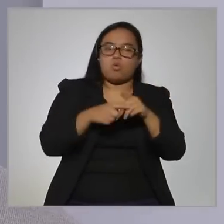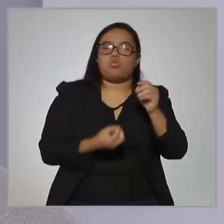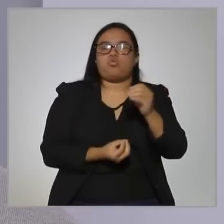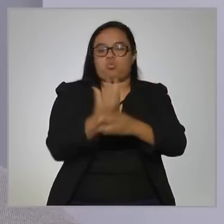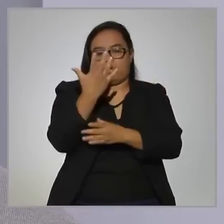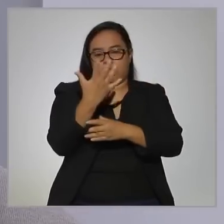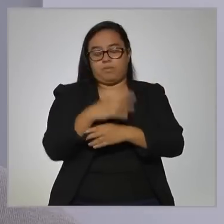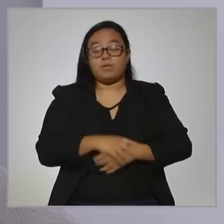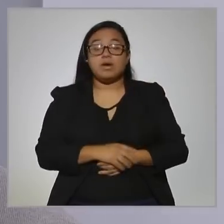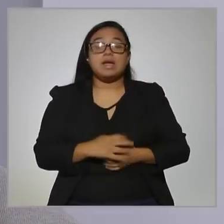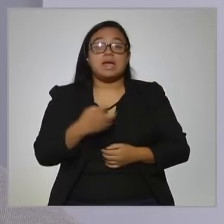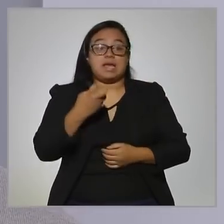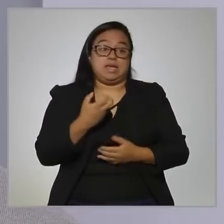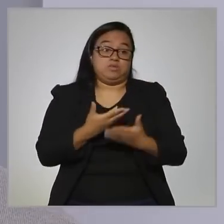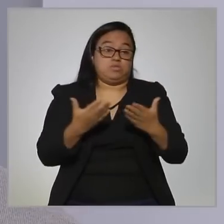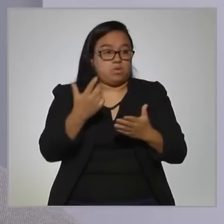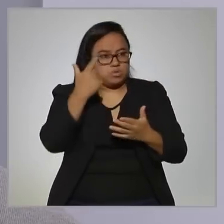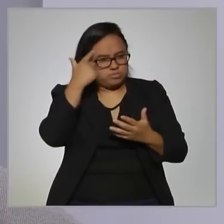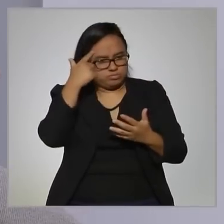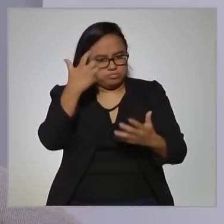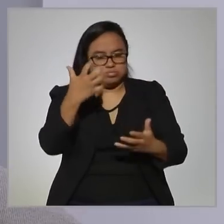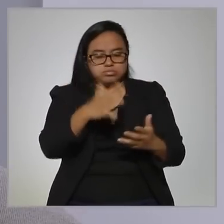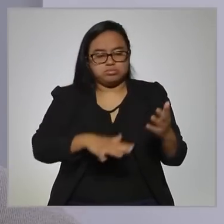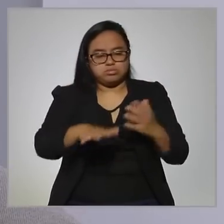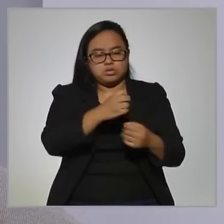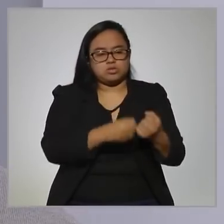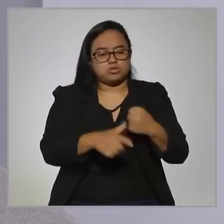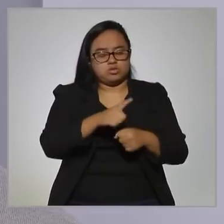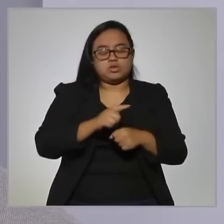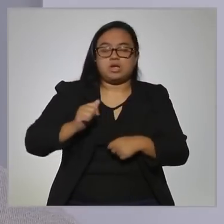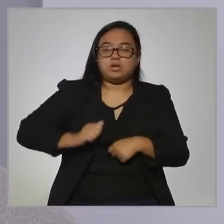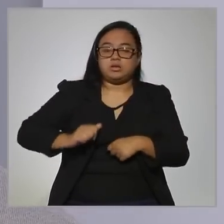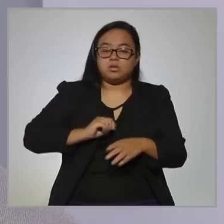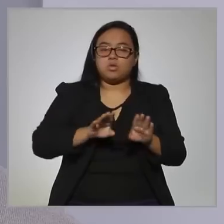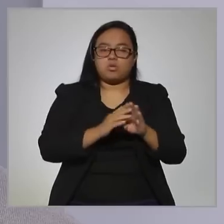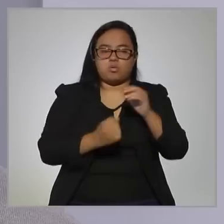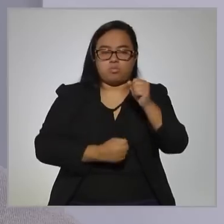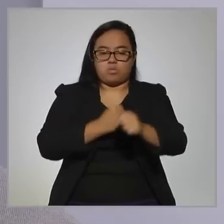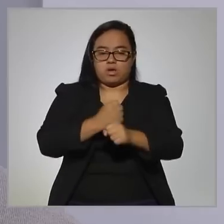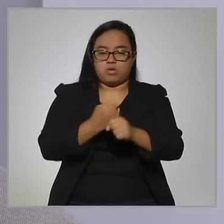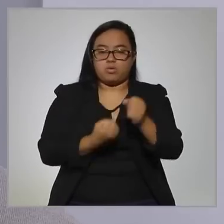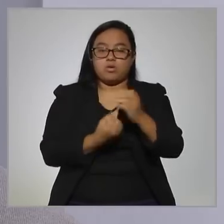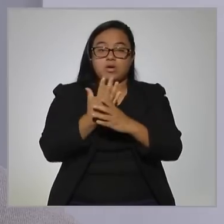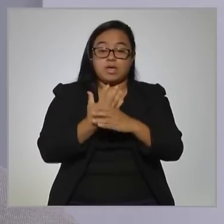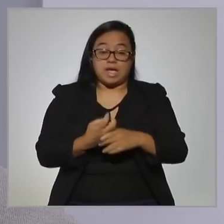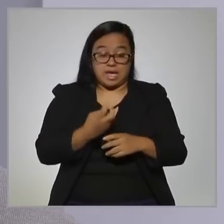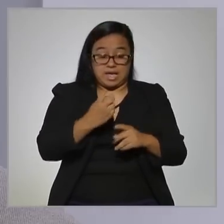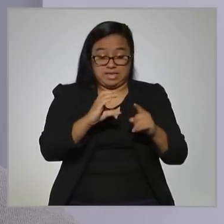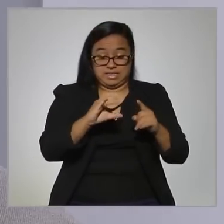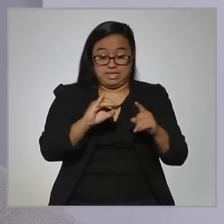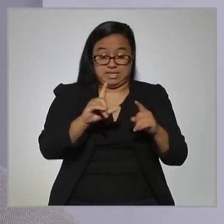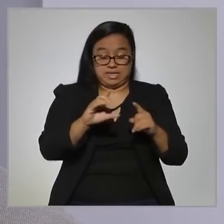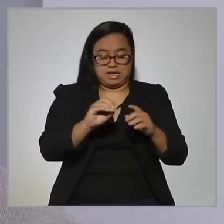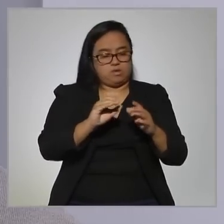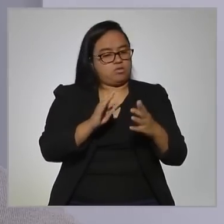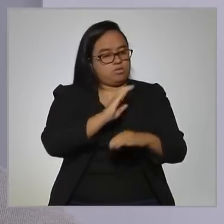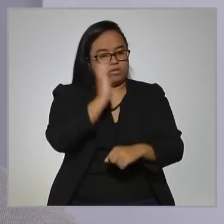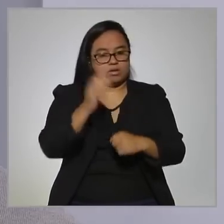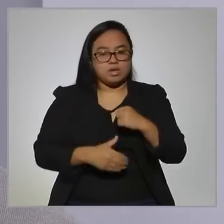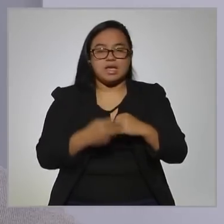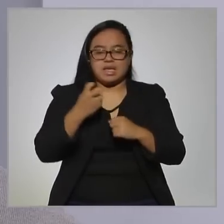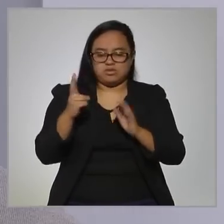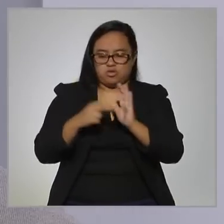justamente la expectativa que ahora se coloca en las sociedades contemporáneas con respecto al Año Nuevo. Cerrar el ciclo que contempló